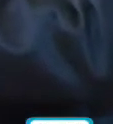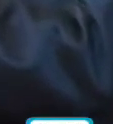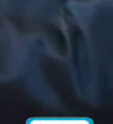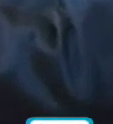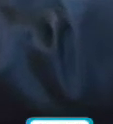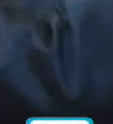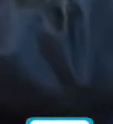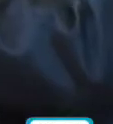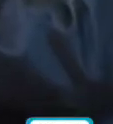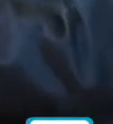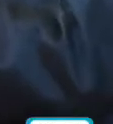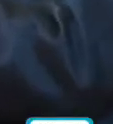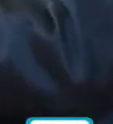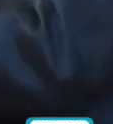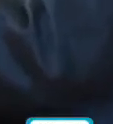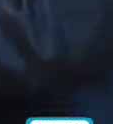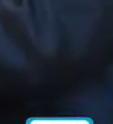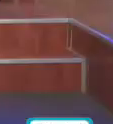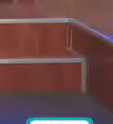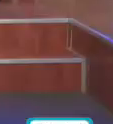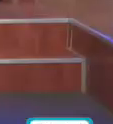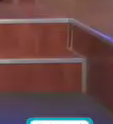Saludos para Sonido Chango